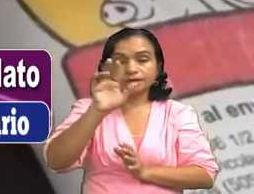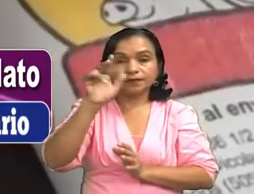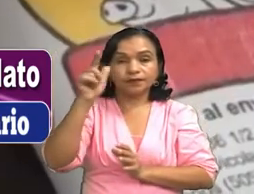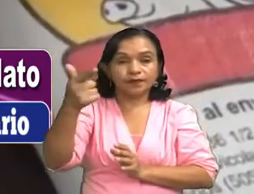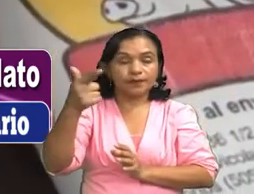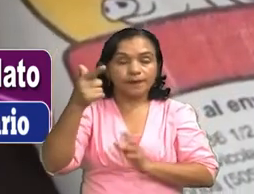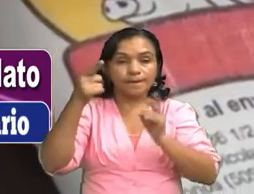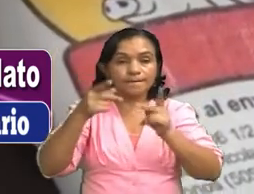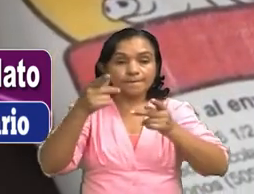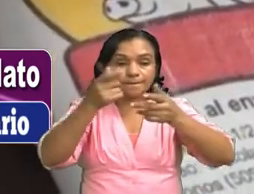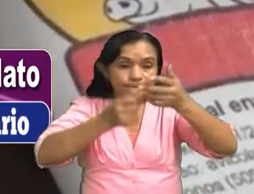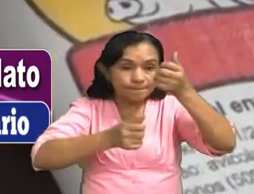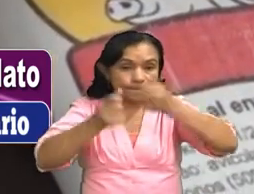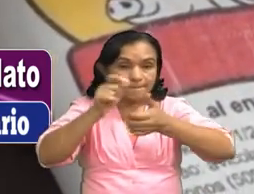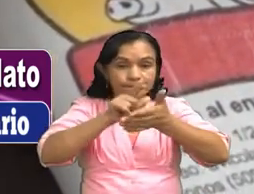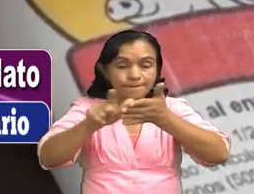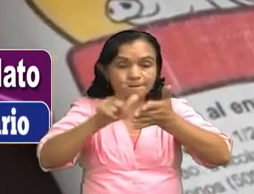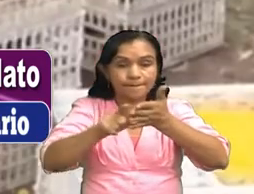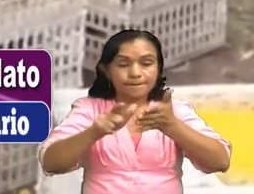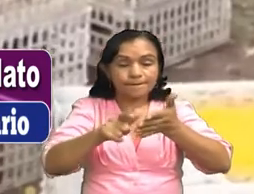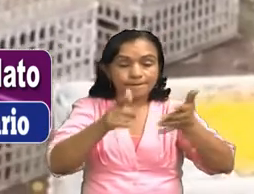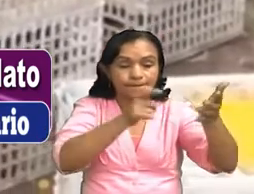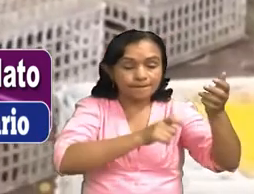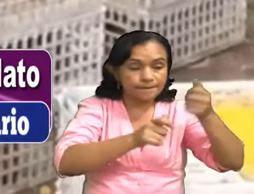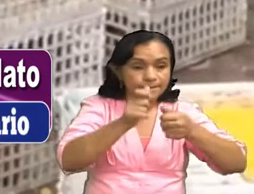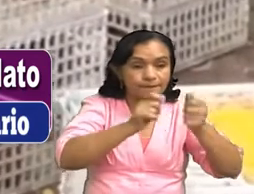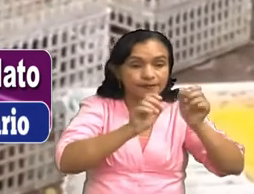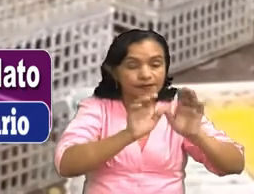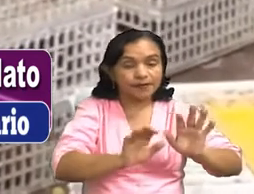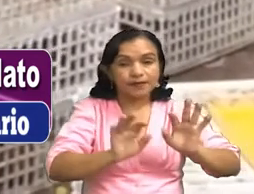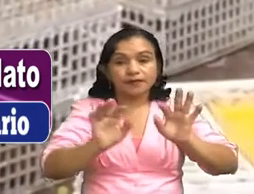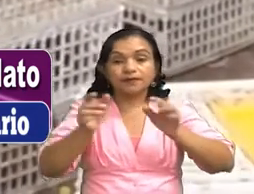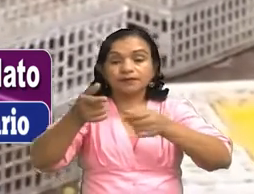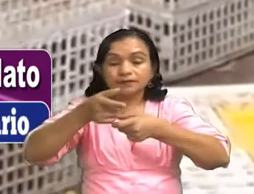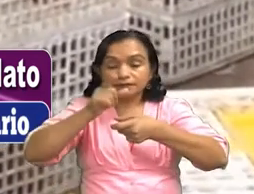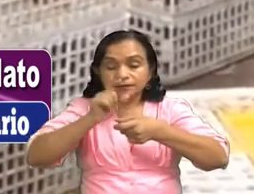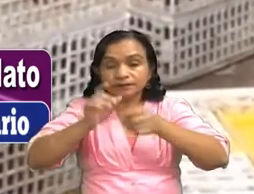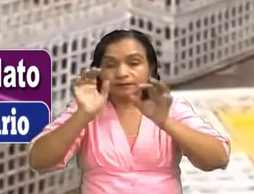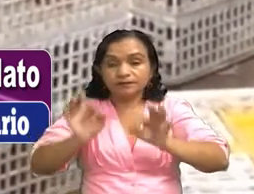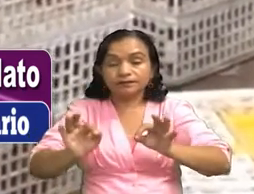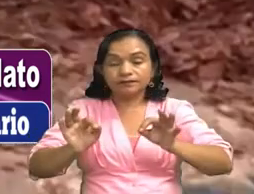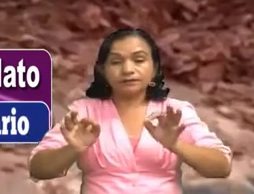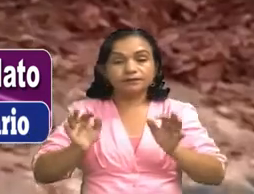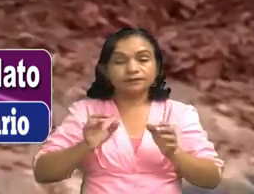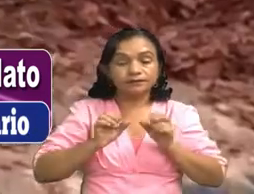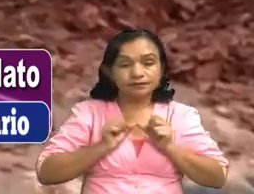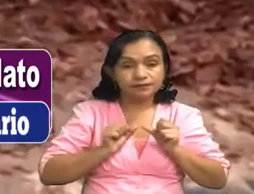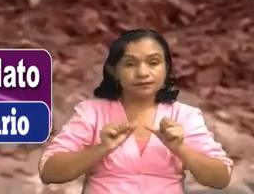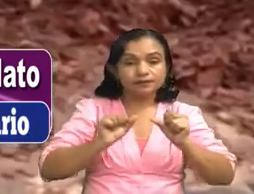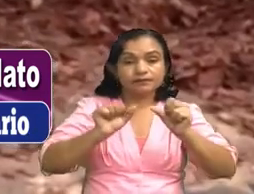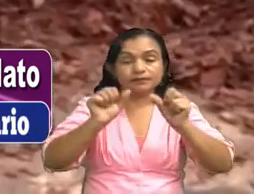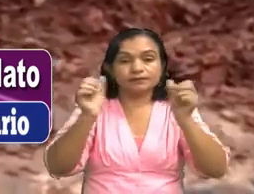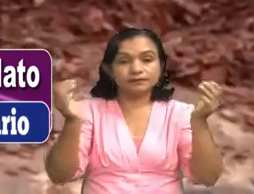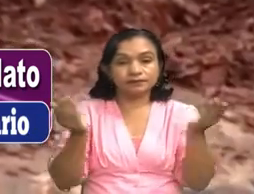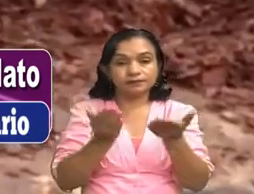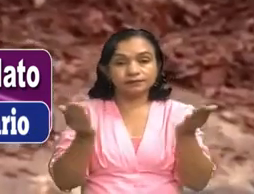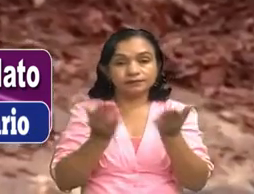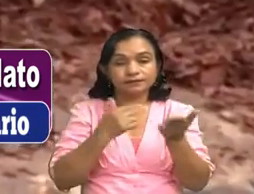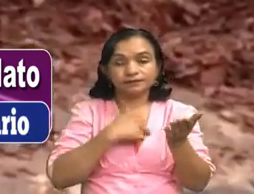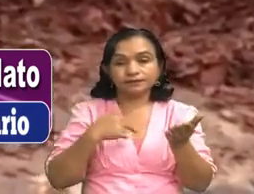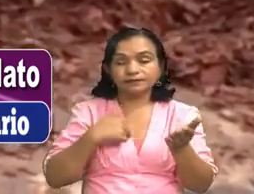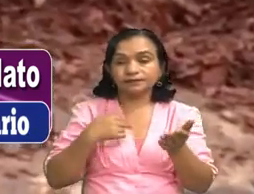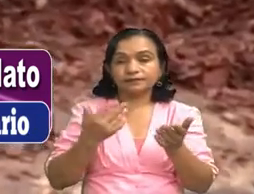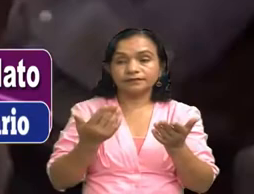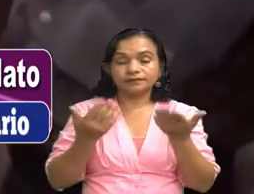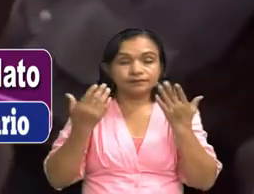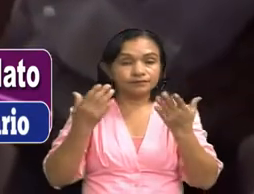en ordeño limpio, manejo de finca, manejo sanitario, seguimiento, cómo puede llegar a un mayor peso.